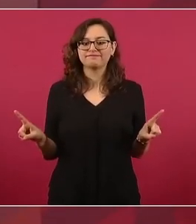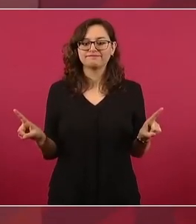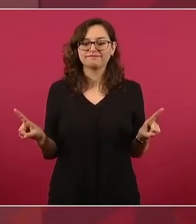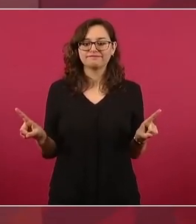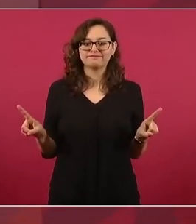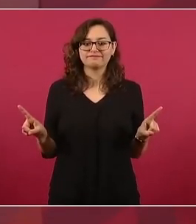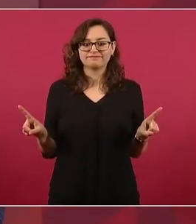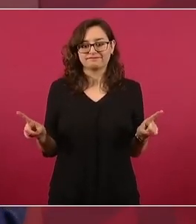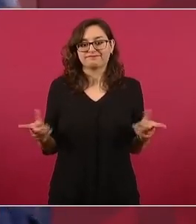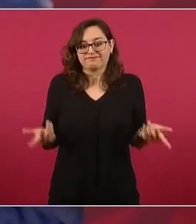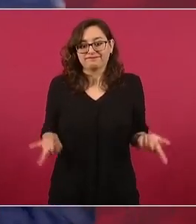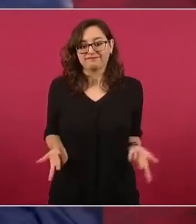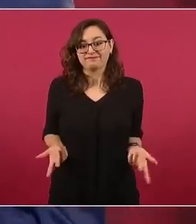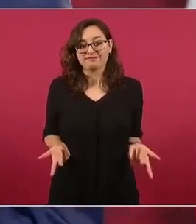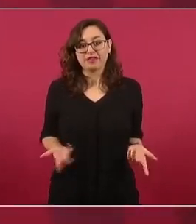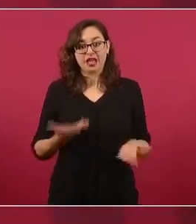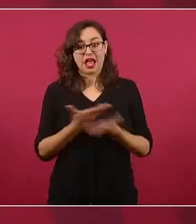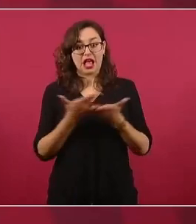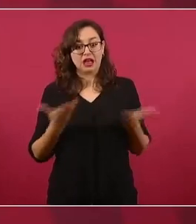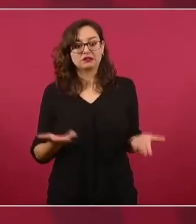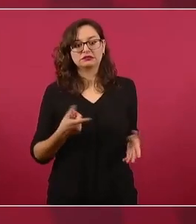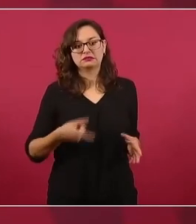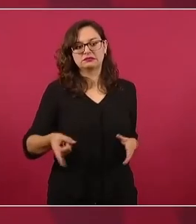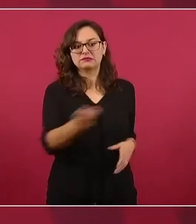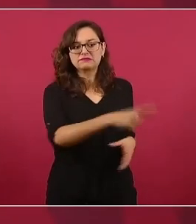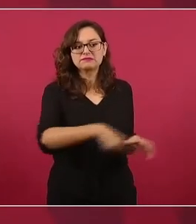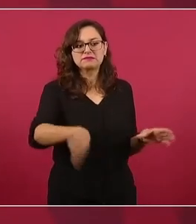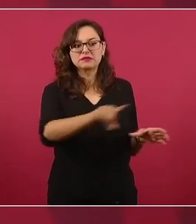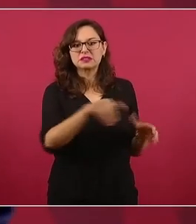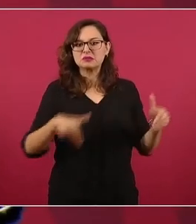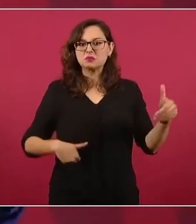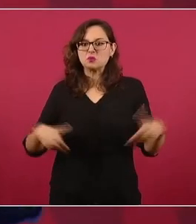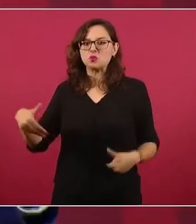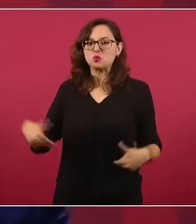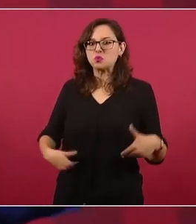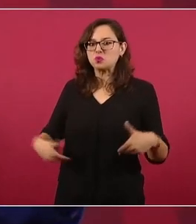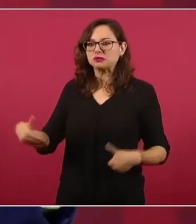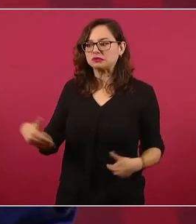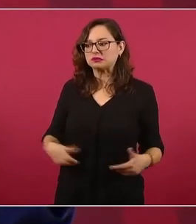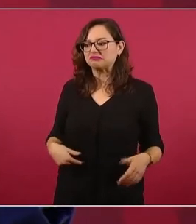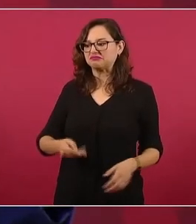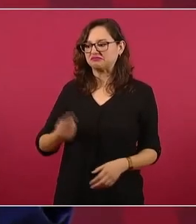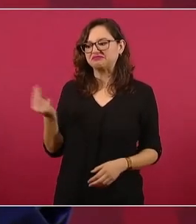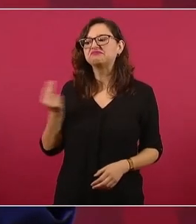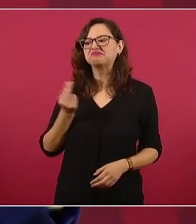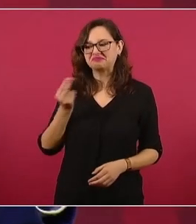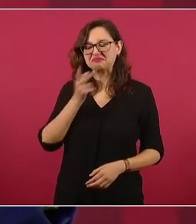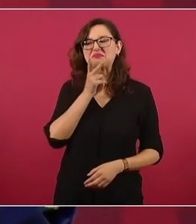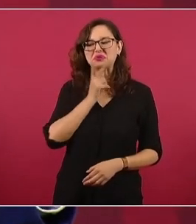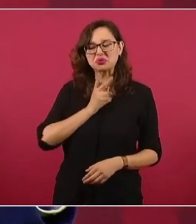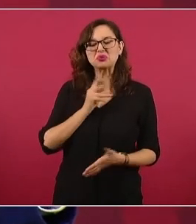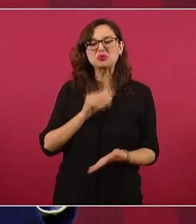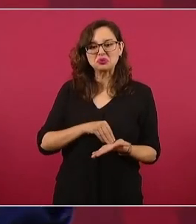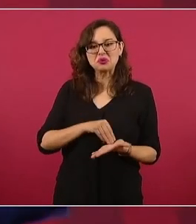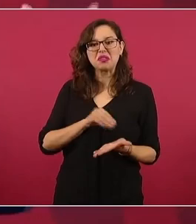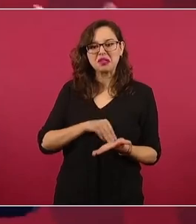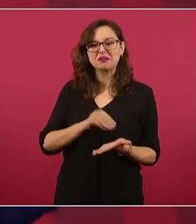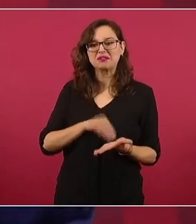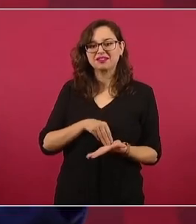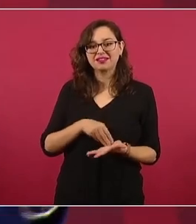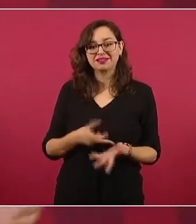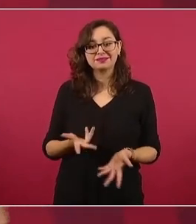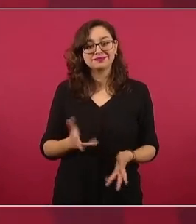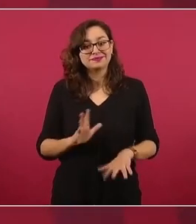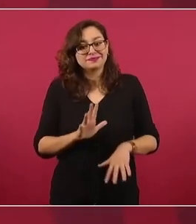Entonces, por eso están muy molestos. Imagínense si nosotros no hubiésemos rehabilitado